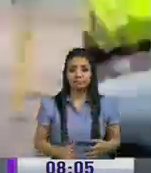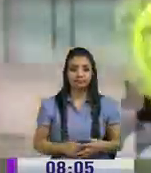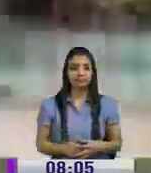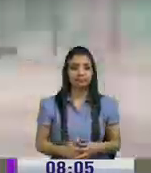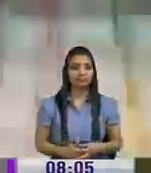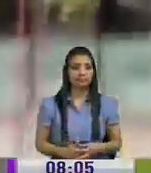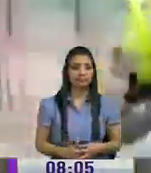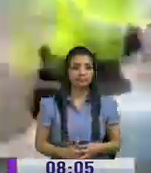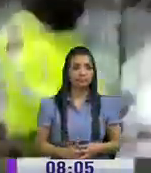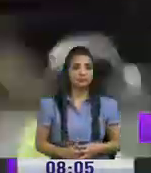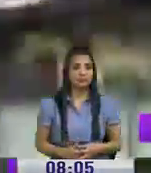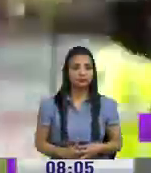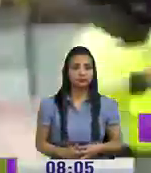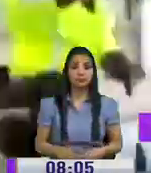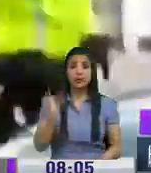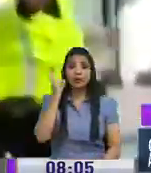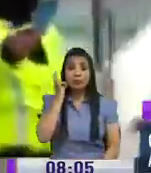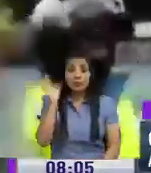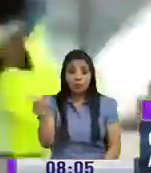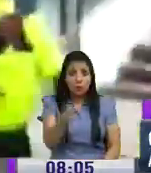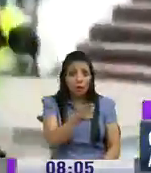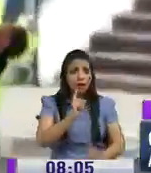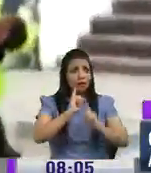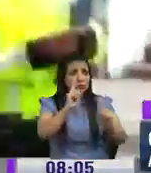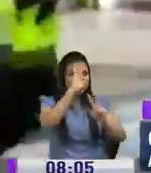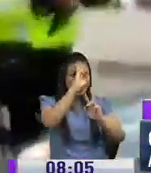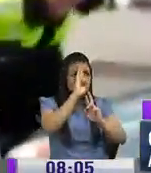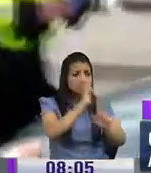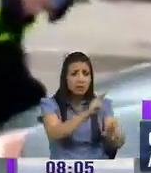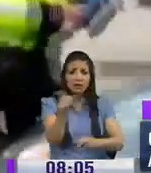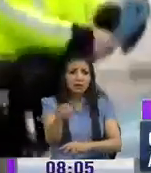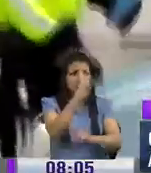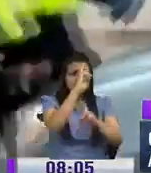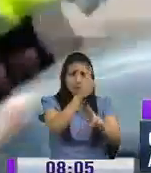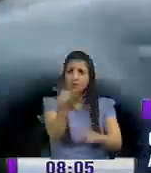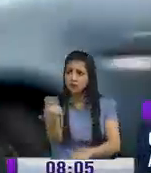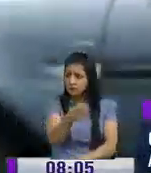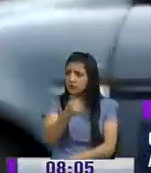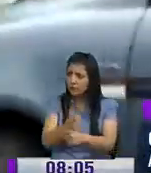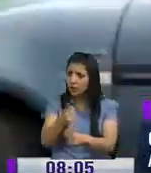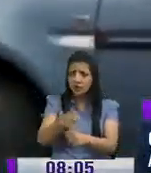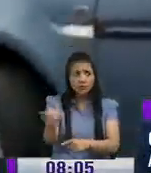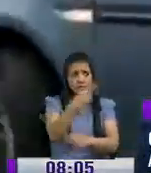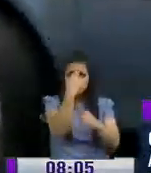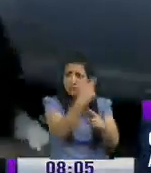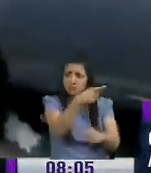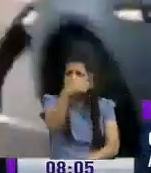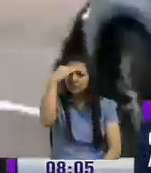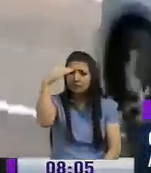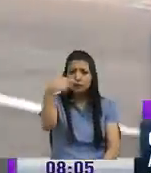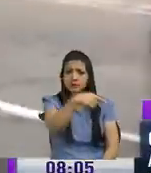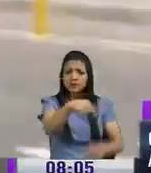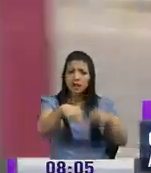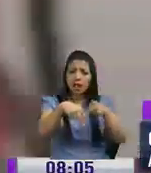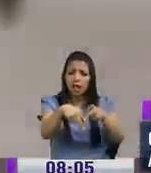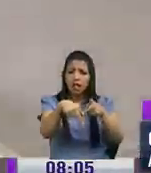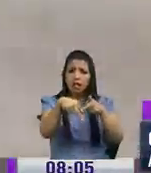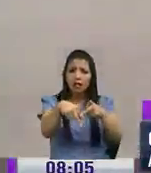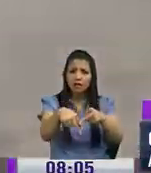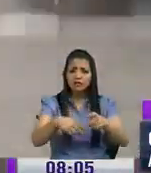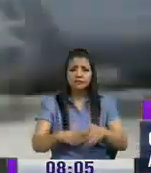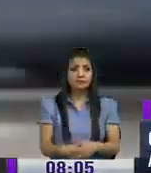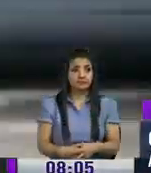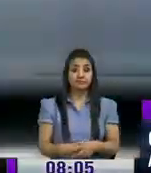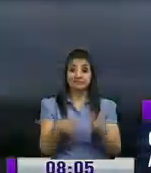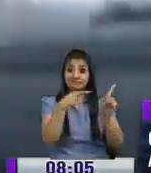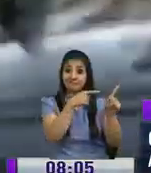Oiga, señora, respete, vea, ey. No, ella quiere respetar. ¿No? Por eso que le respeta, el vea, le va a pisar. No es